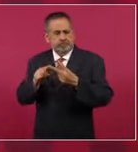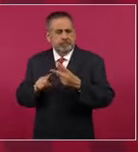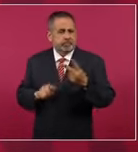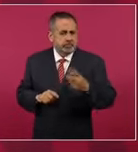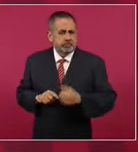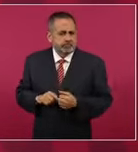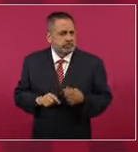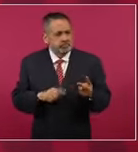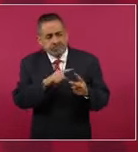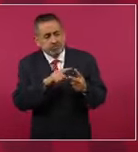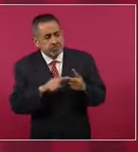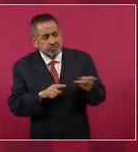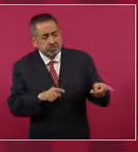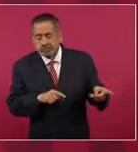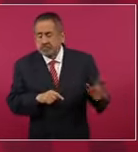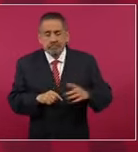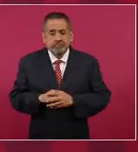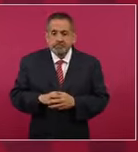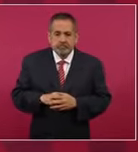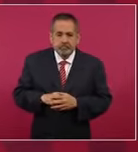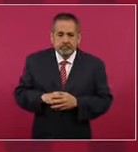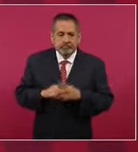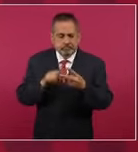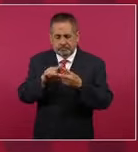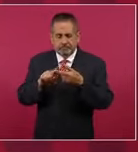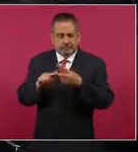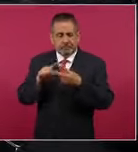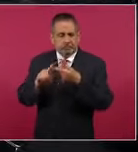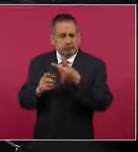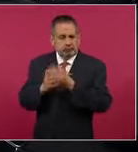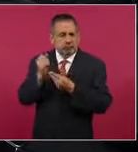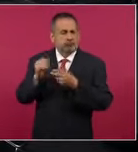pero las dos acerca de